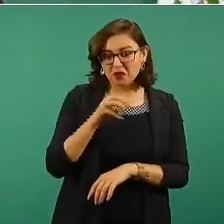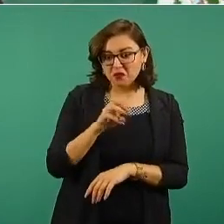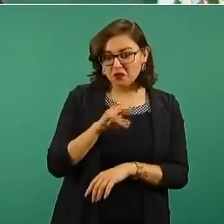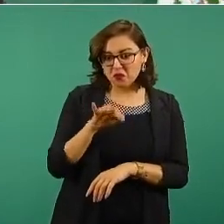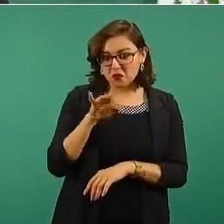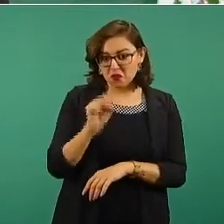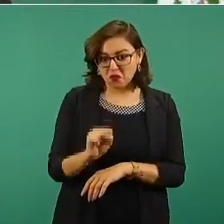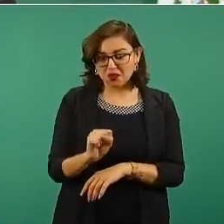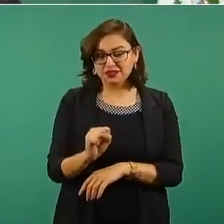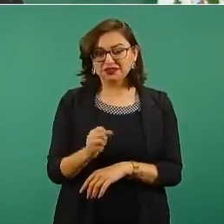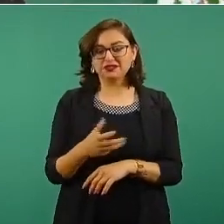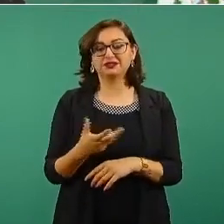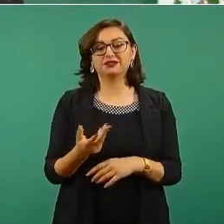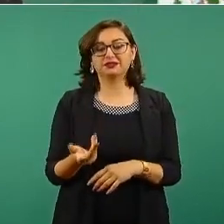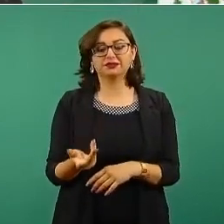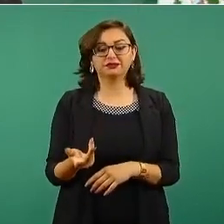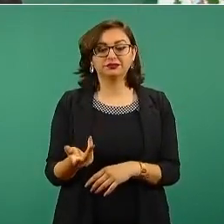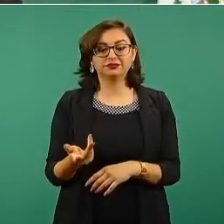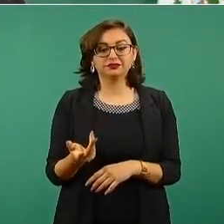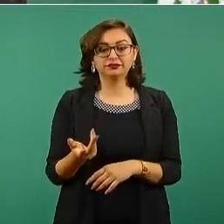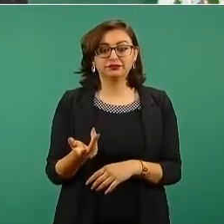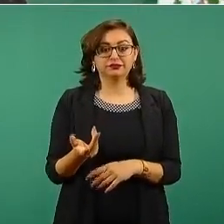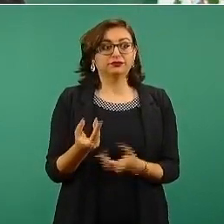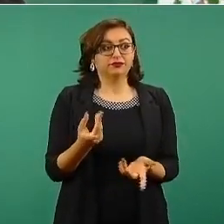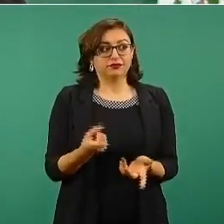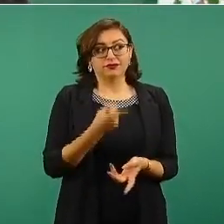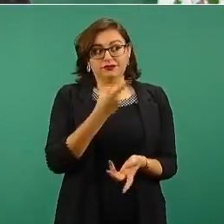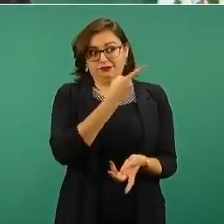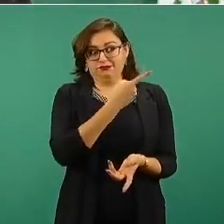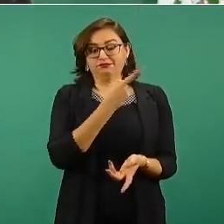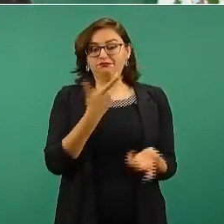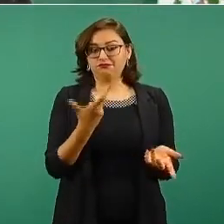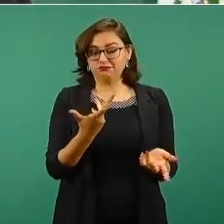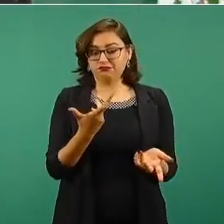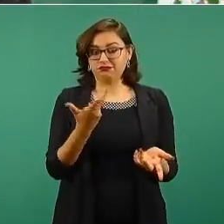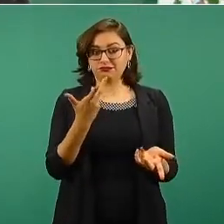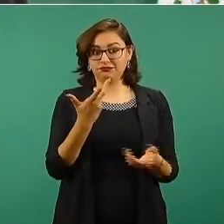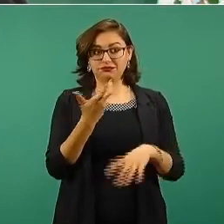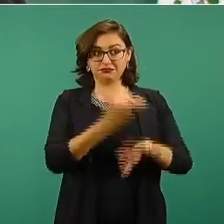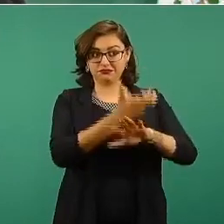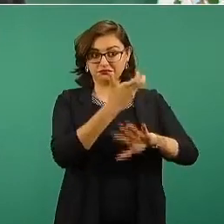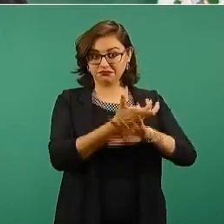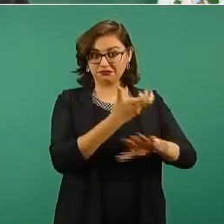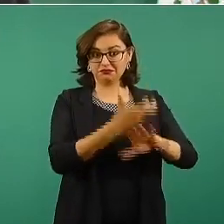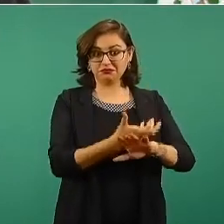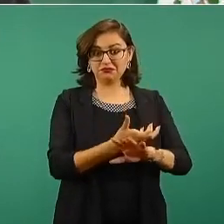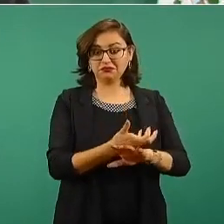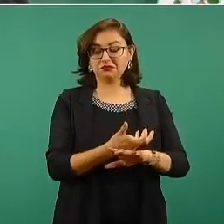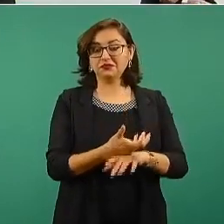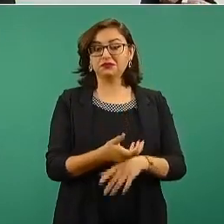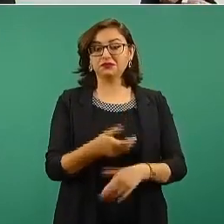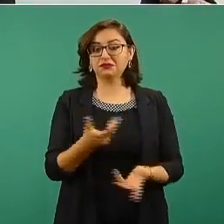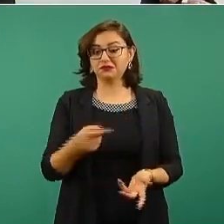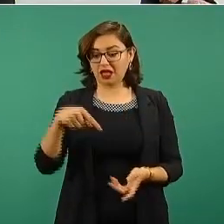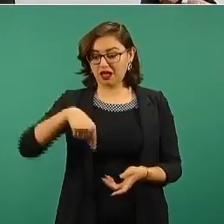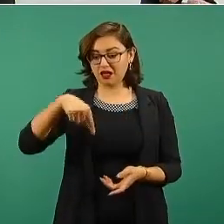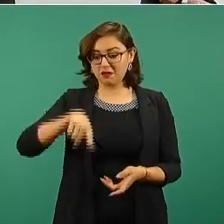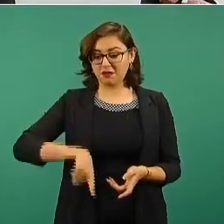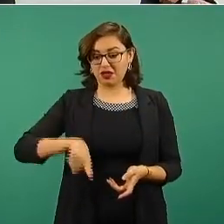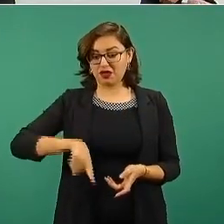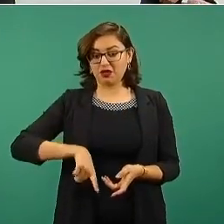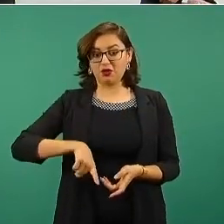Estábamos hablando de un publicista estadounidense contratado en el 2006